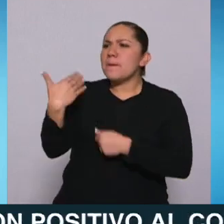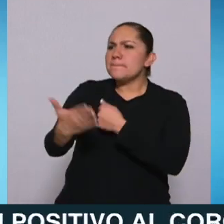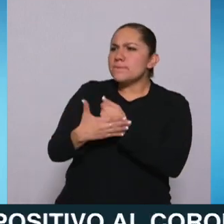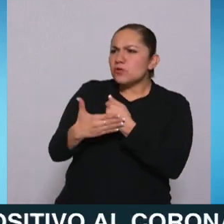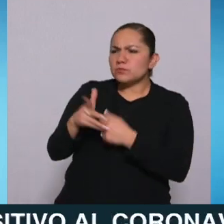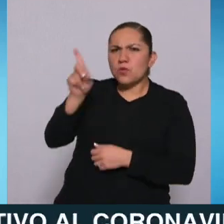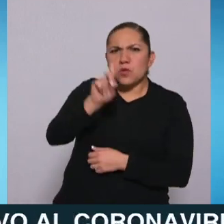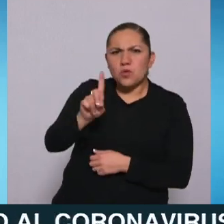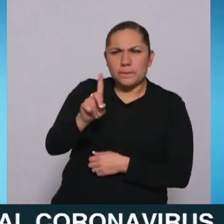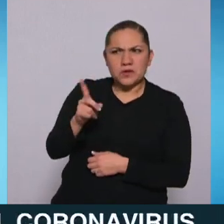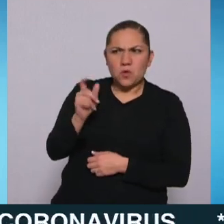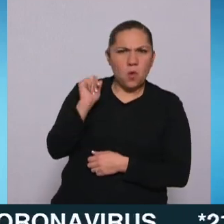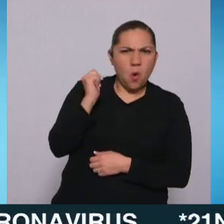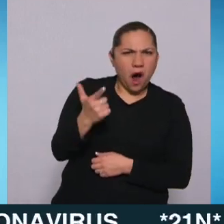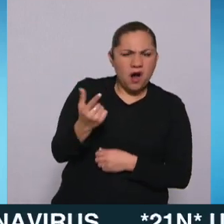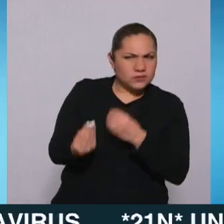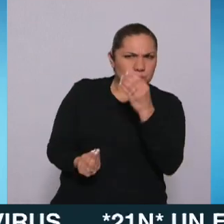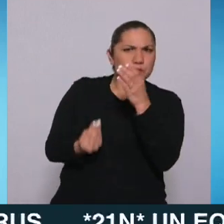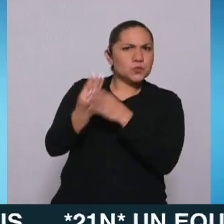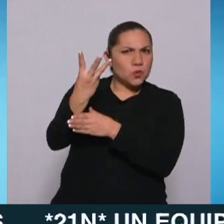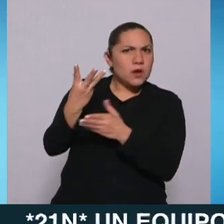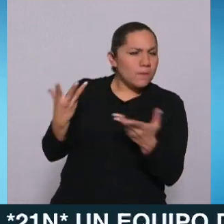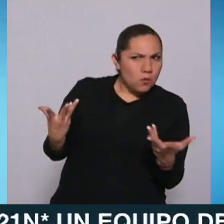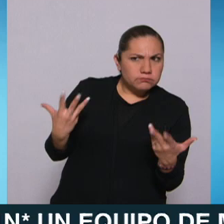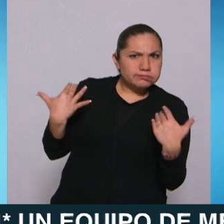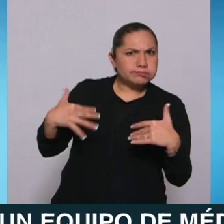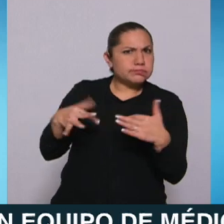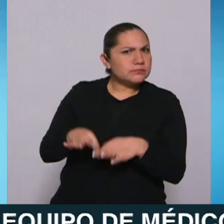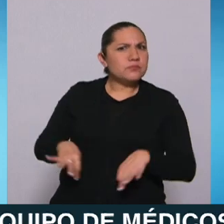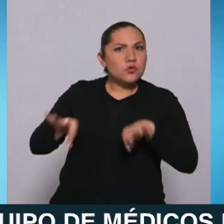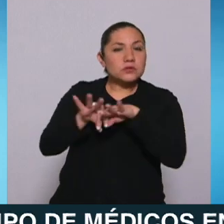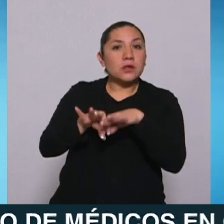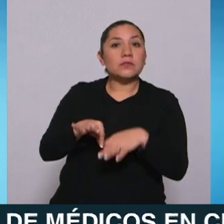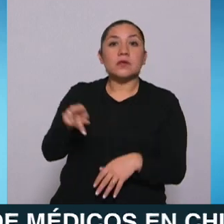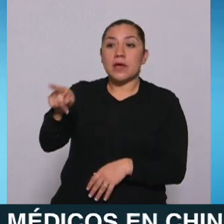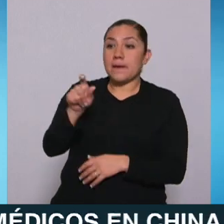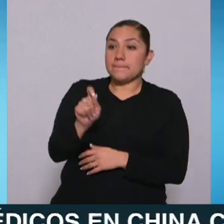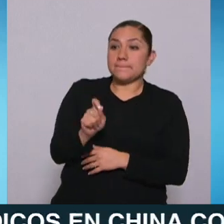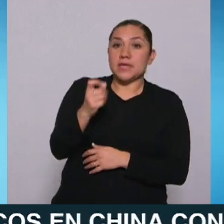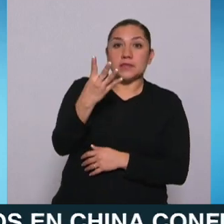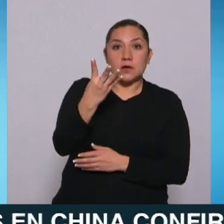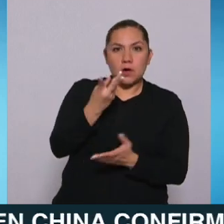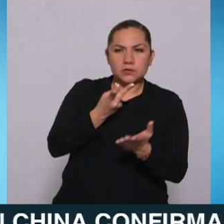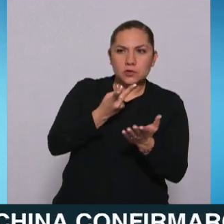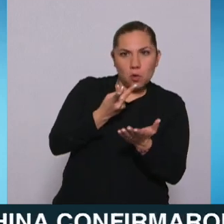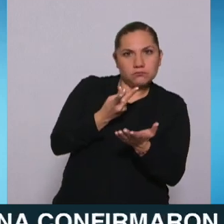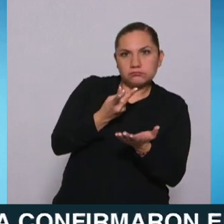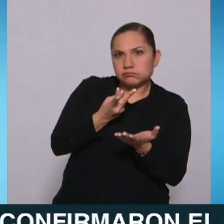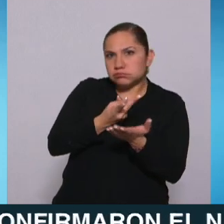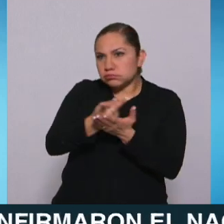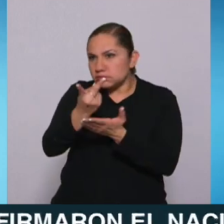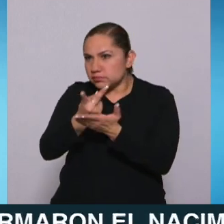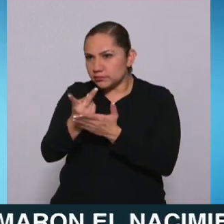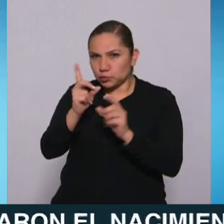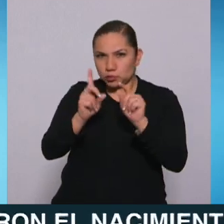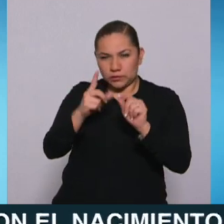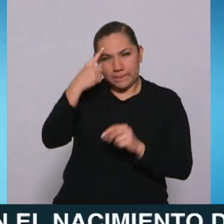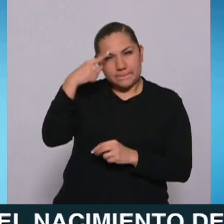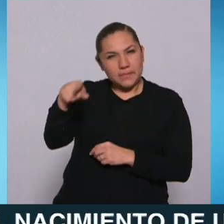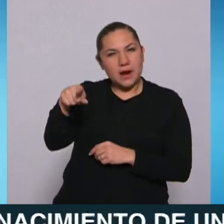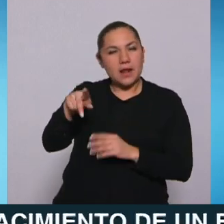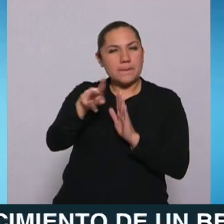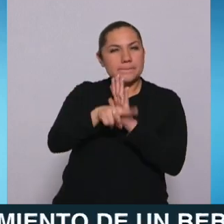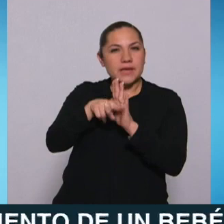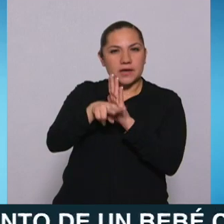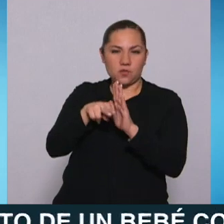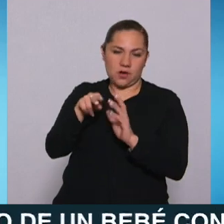acuerdo conmigo, Feli. 24 nominaciones a películas de Netflix y les queremos preguntar su opinión al respecto. ¿Podremos ver